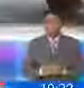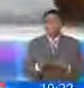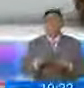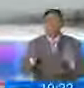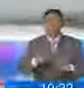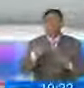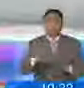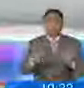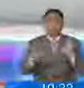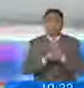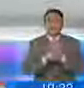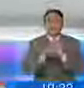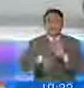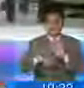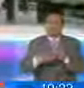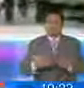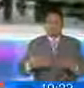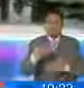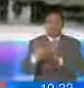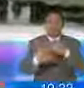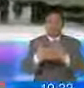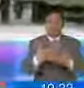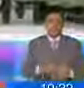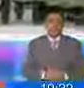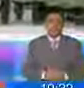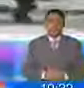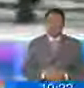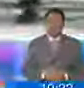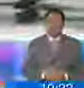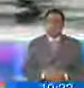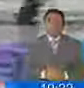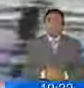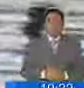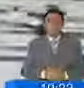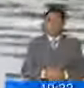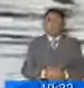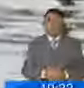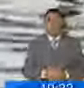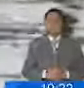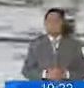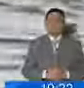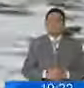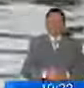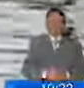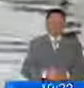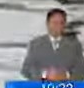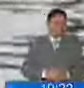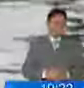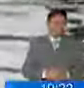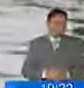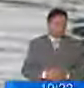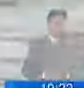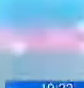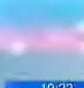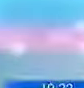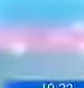las obras avancen lo antes posible. Informó José Morales.